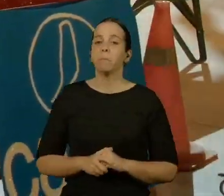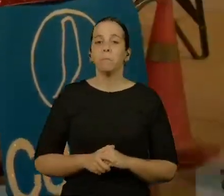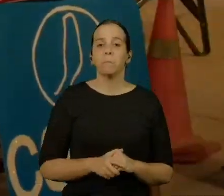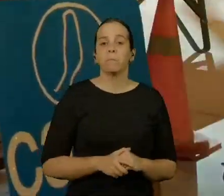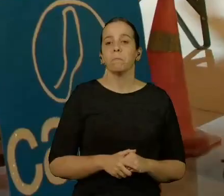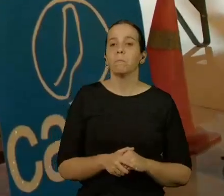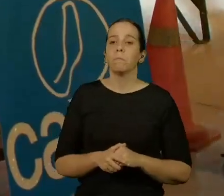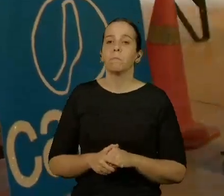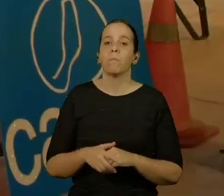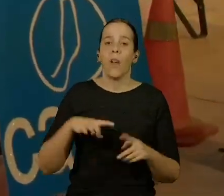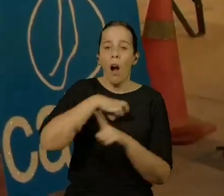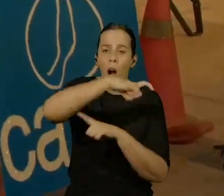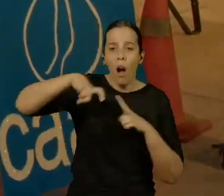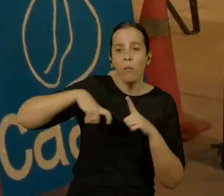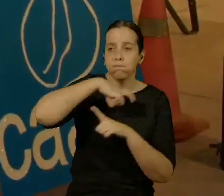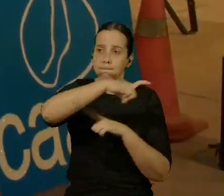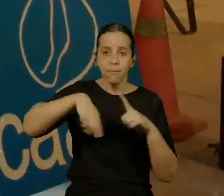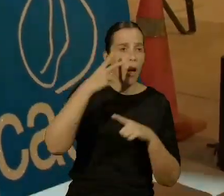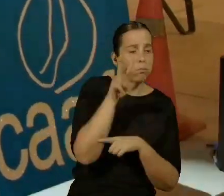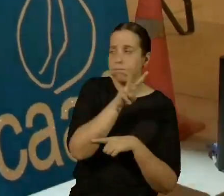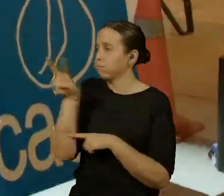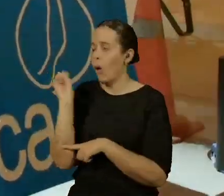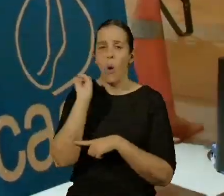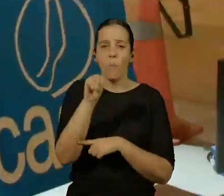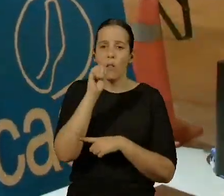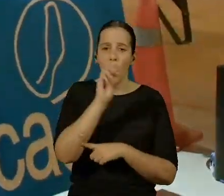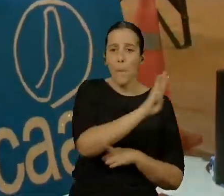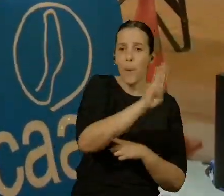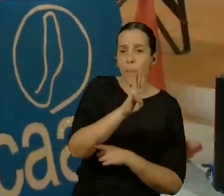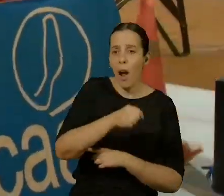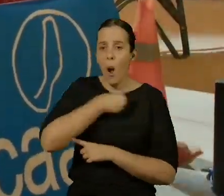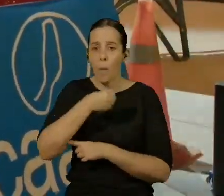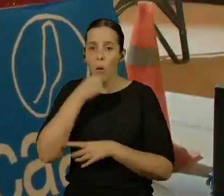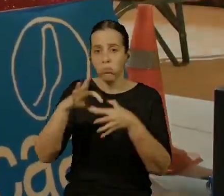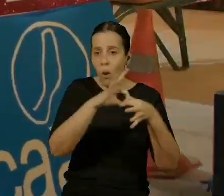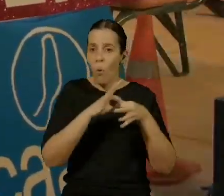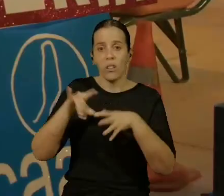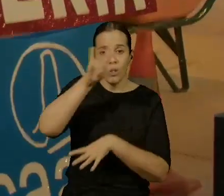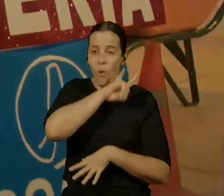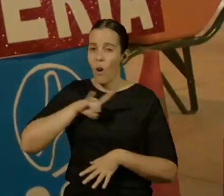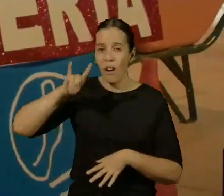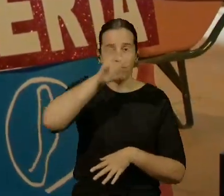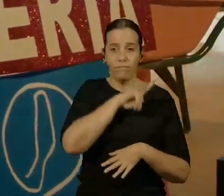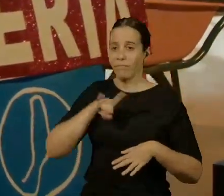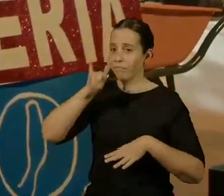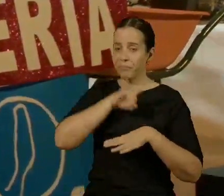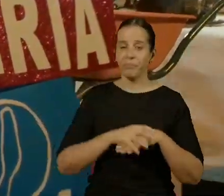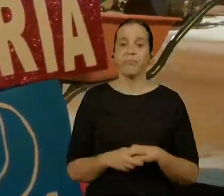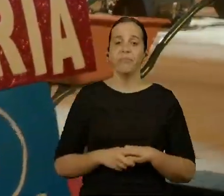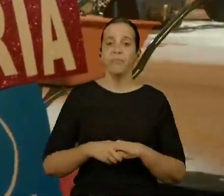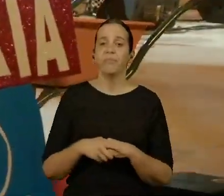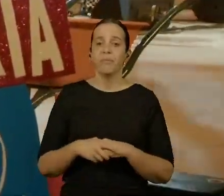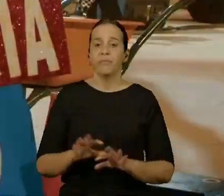igual. Años mirando para los lados, el PP, el PSOE y coalición canalla.